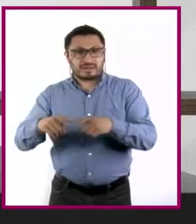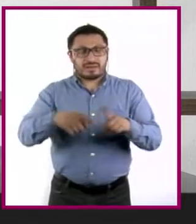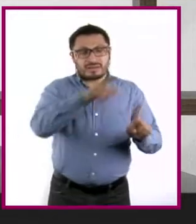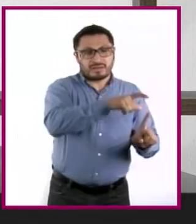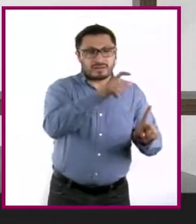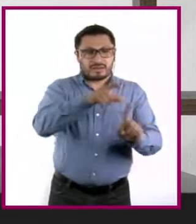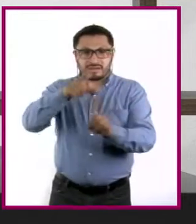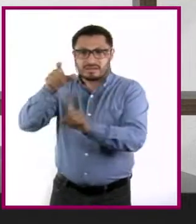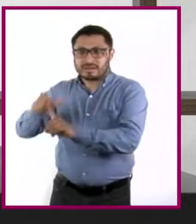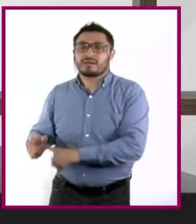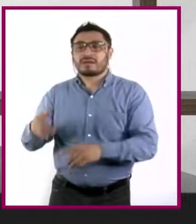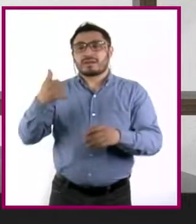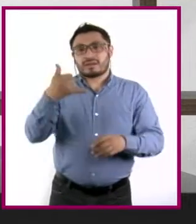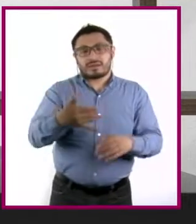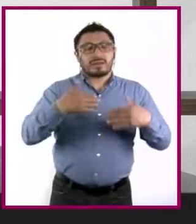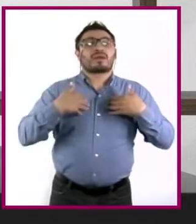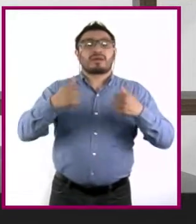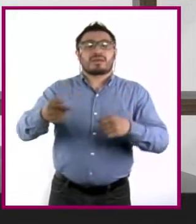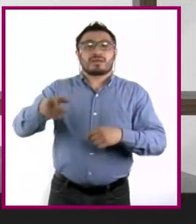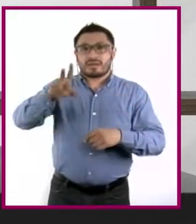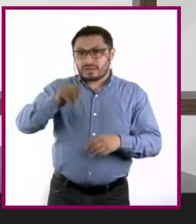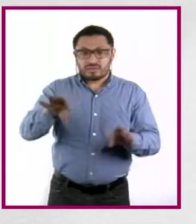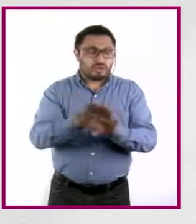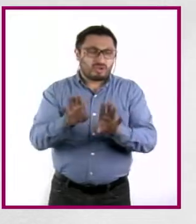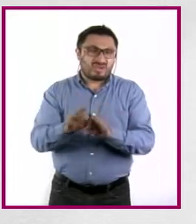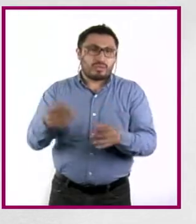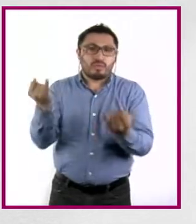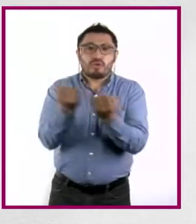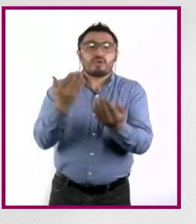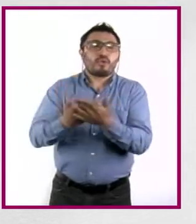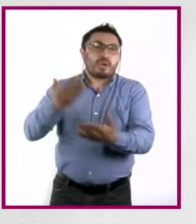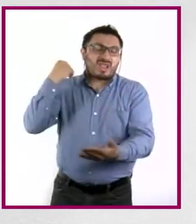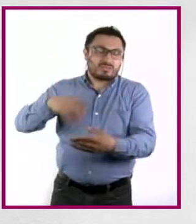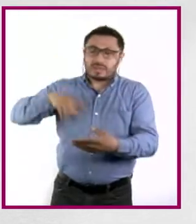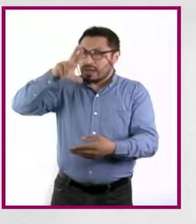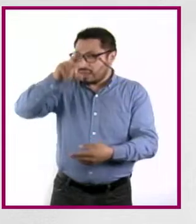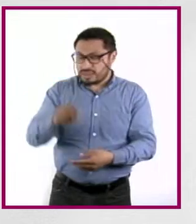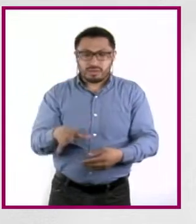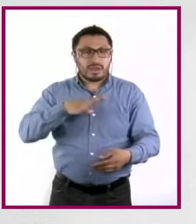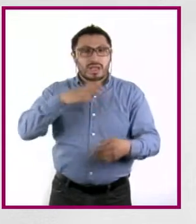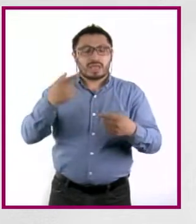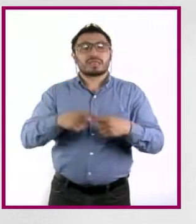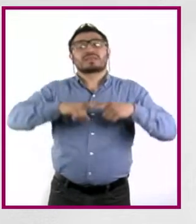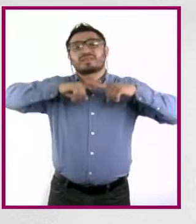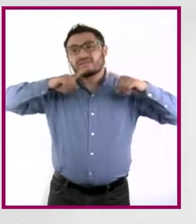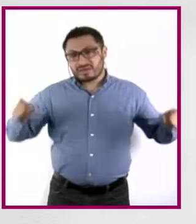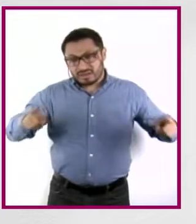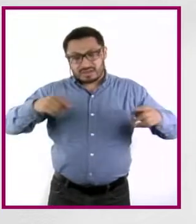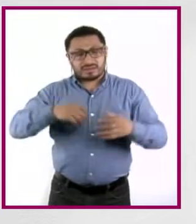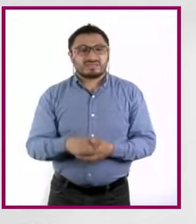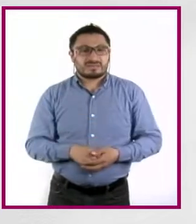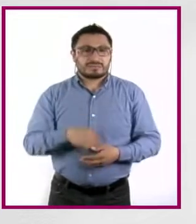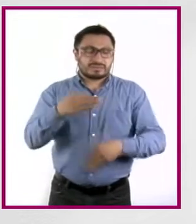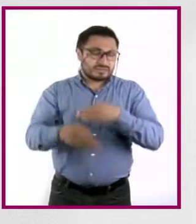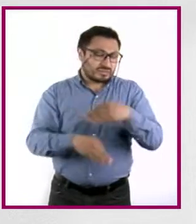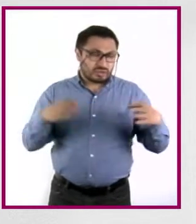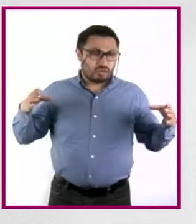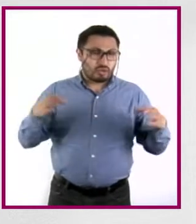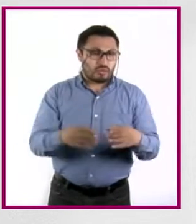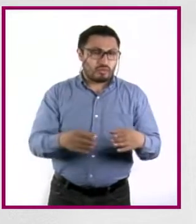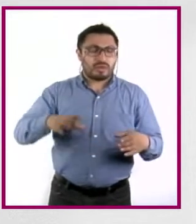sociales. Pero cuando nos independizamos, los gobernantes, sobre todo después de 1921, porque otra